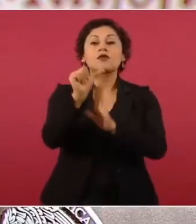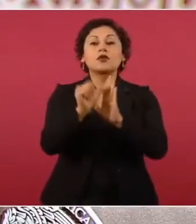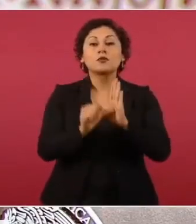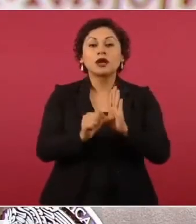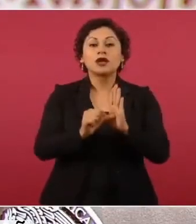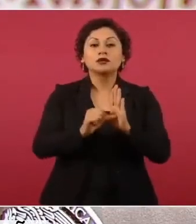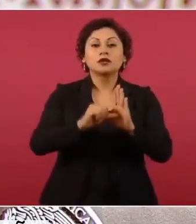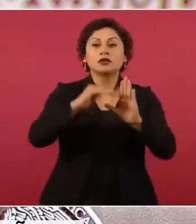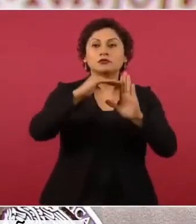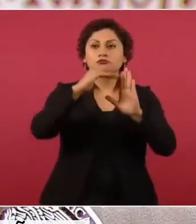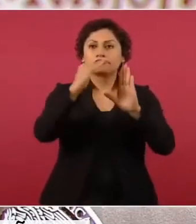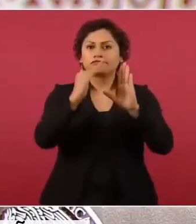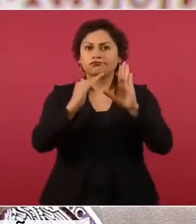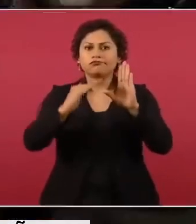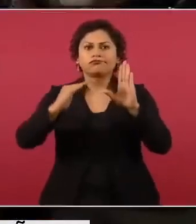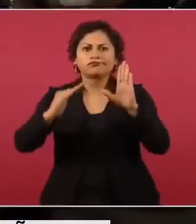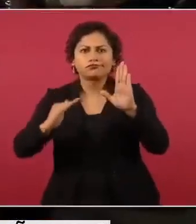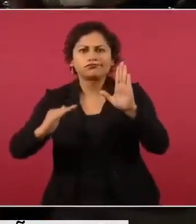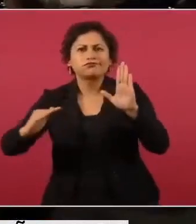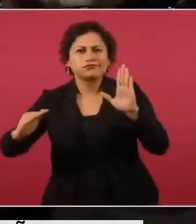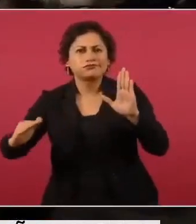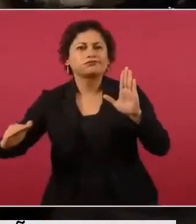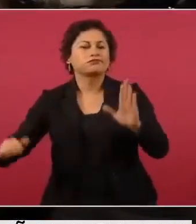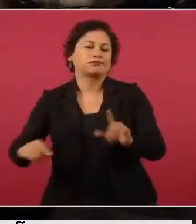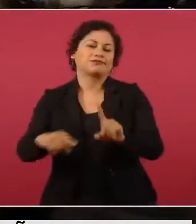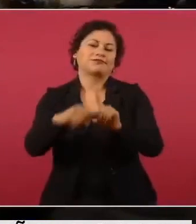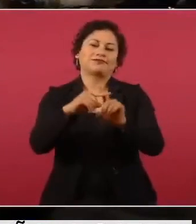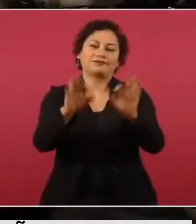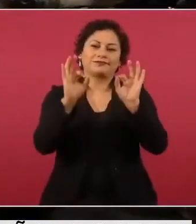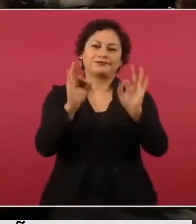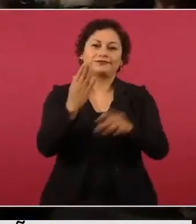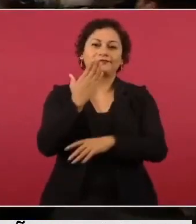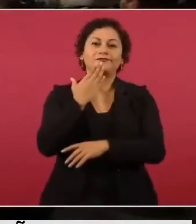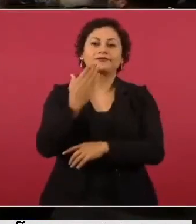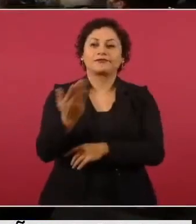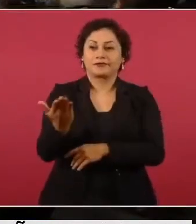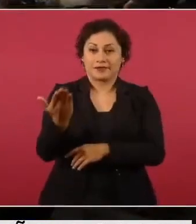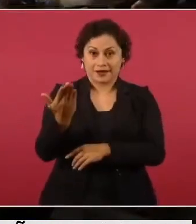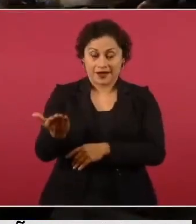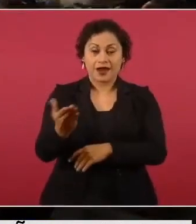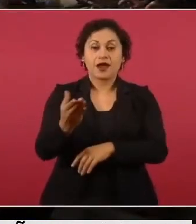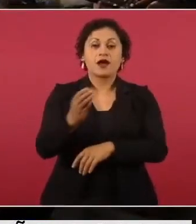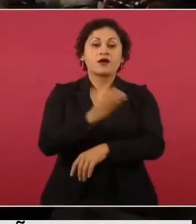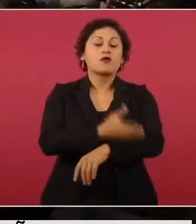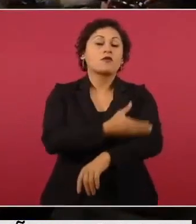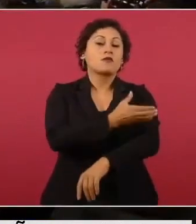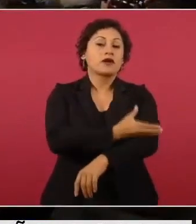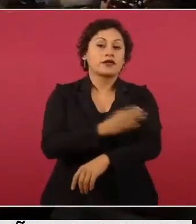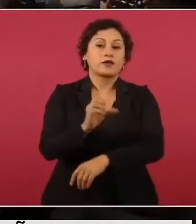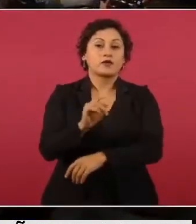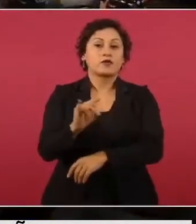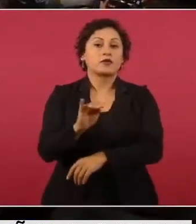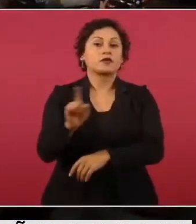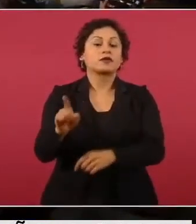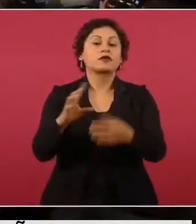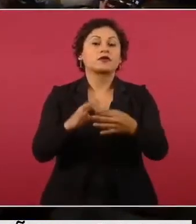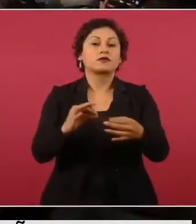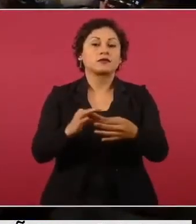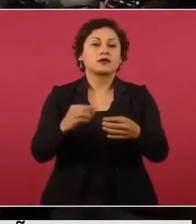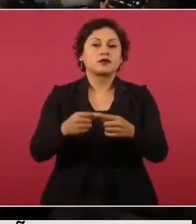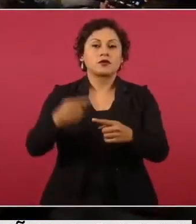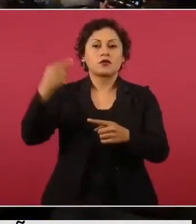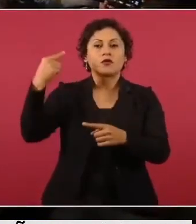reducción de la epidemia. Como señaló mi colega Ricardo Cortés la semana pasada, estamos en un periodo interepidémico. A esto se